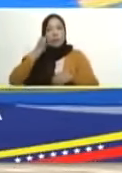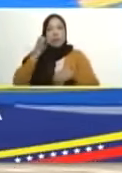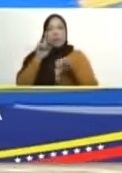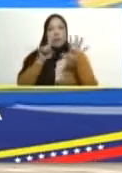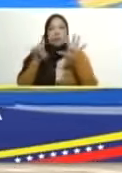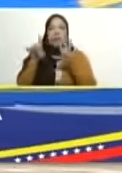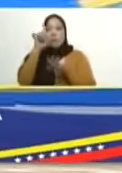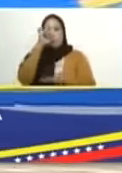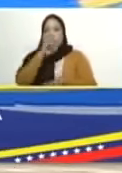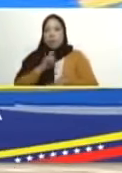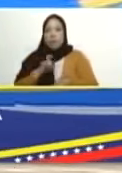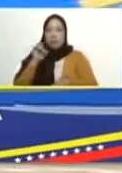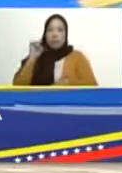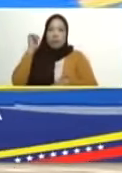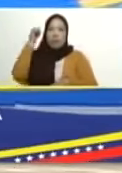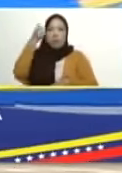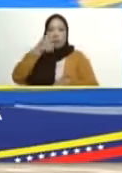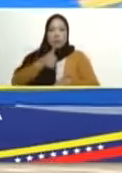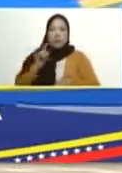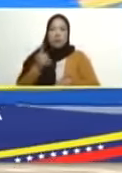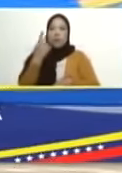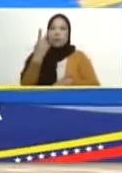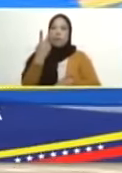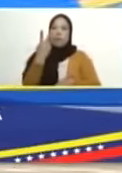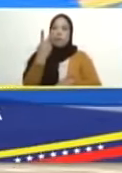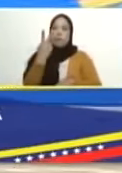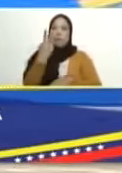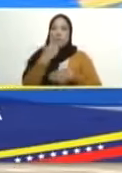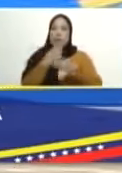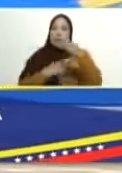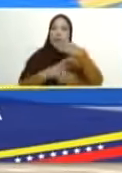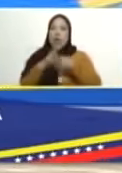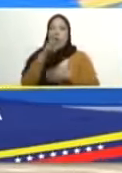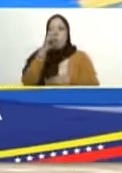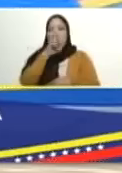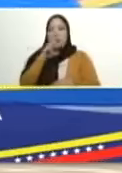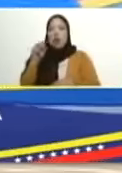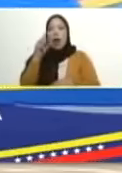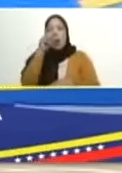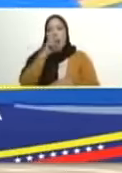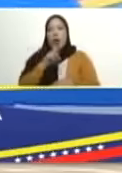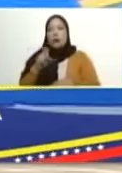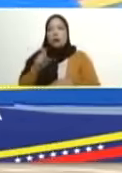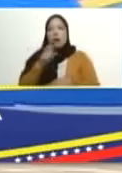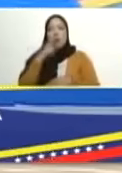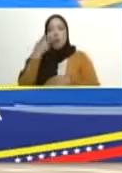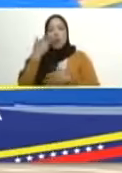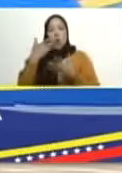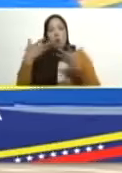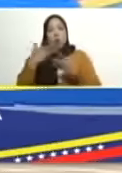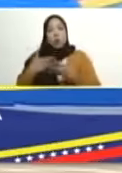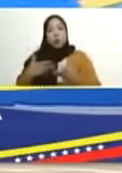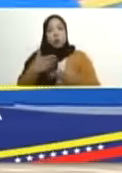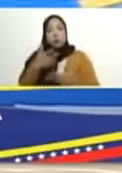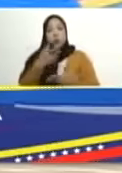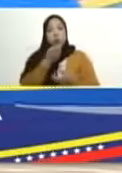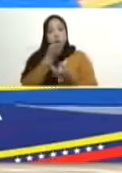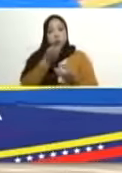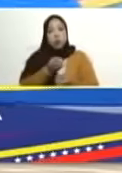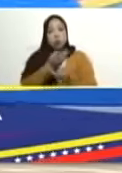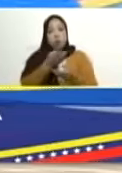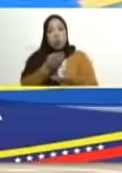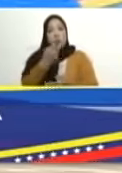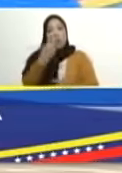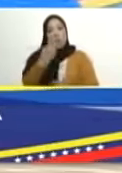66 años, los primeros dos tercios, diría un buen narrador hípico, ¿verdad? Los primeros